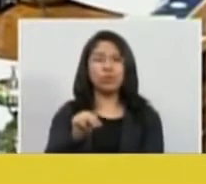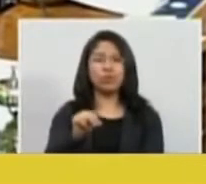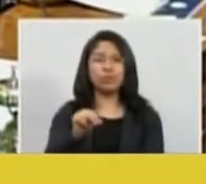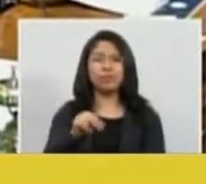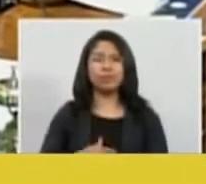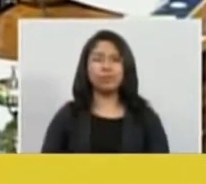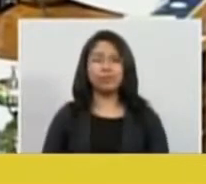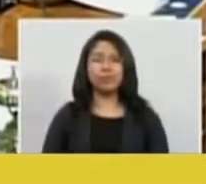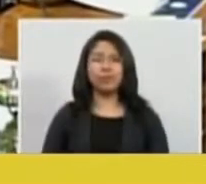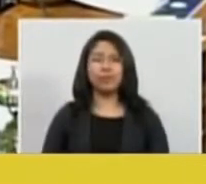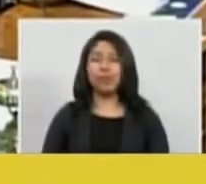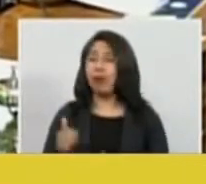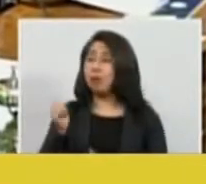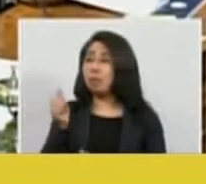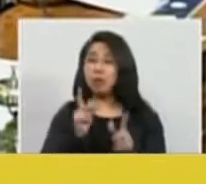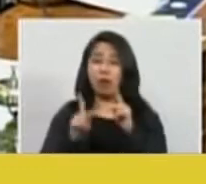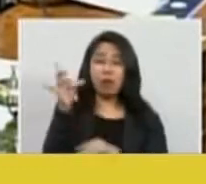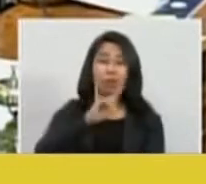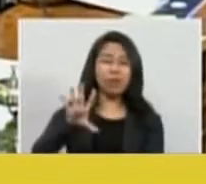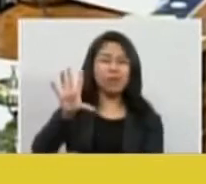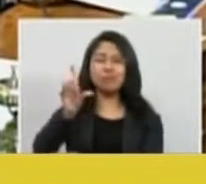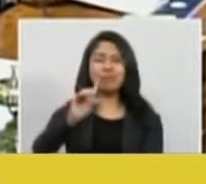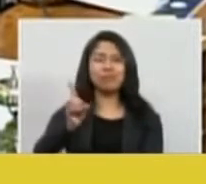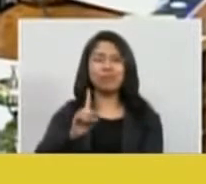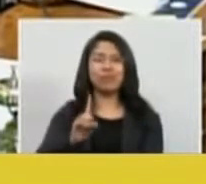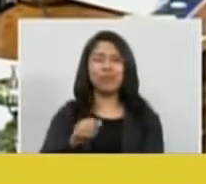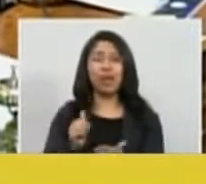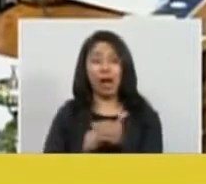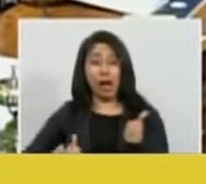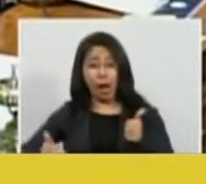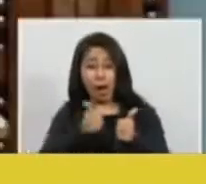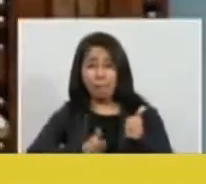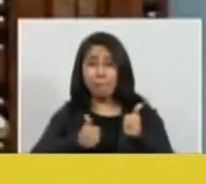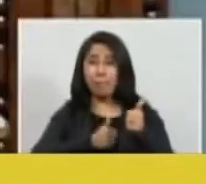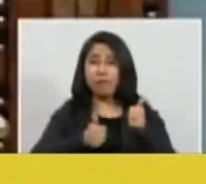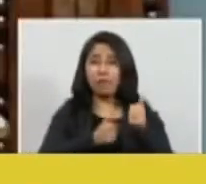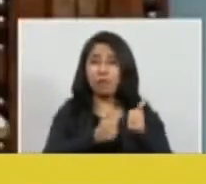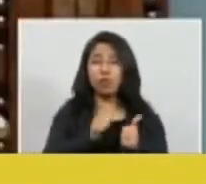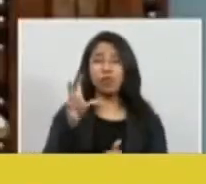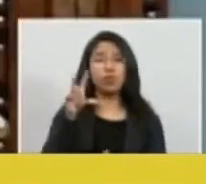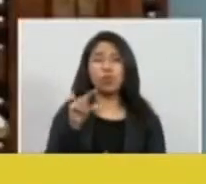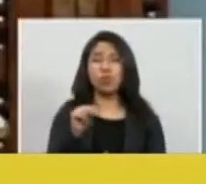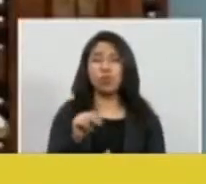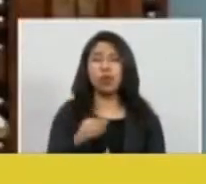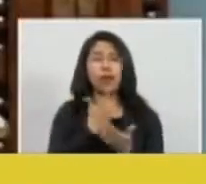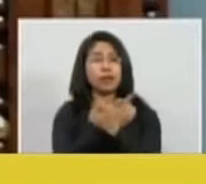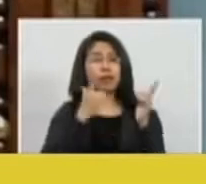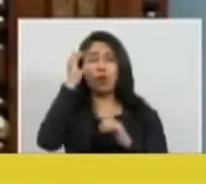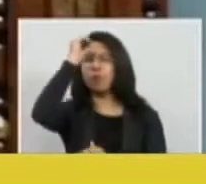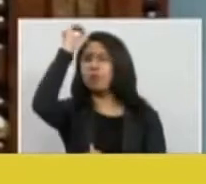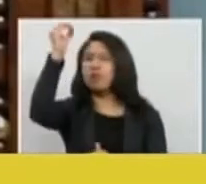discriminación entre compatriotas. Ya no más persecución a la libertad de